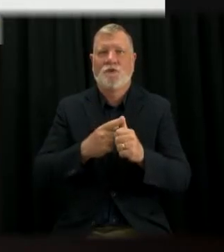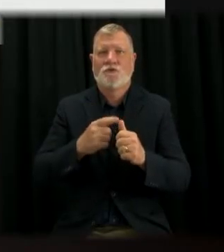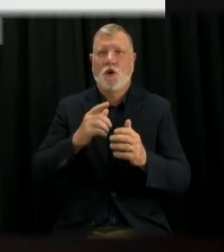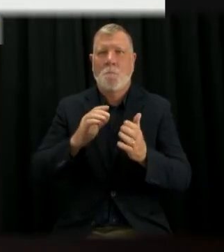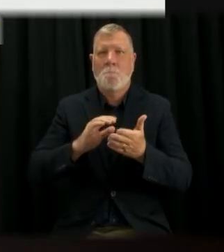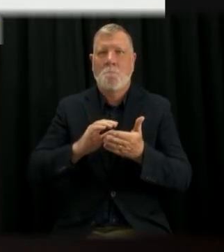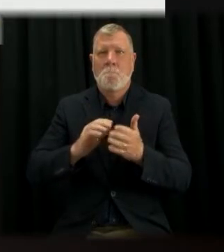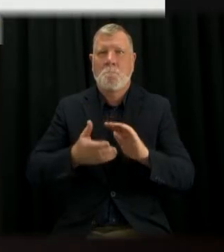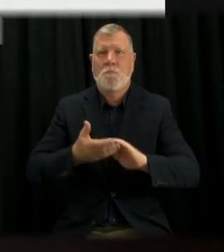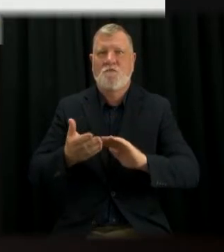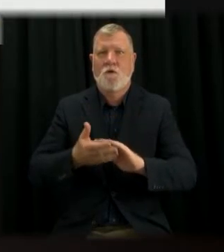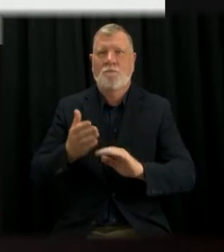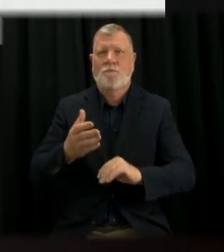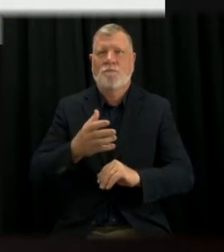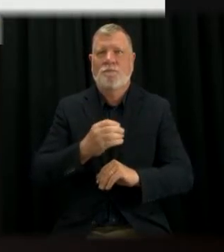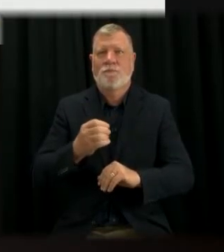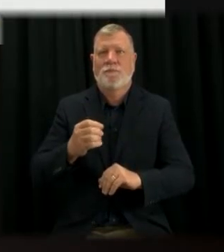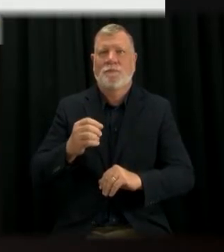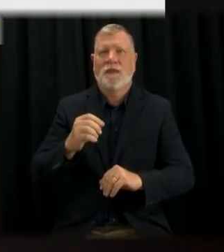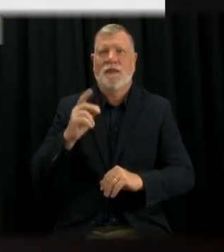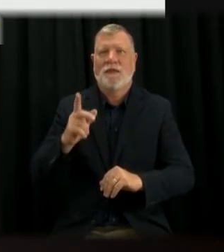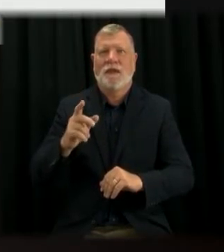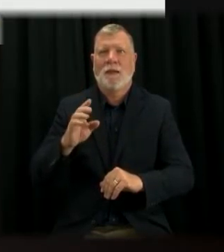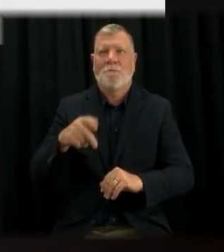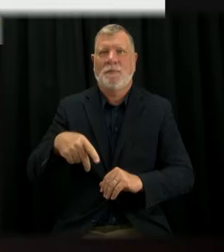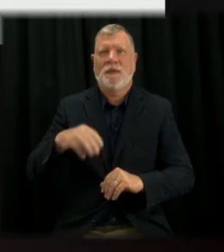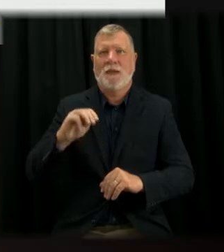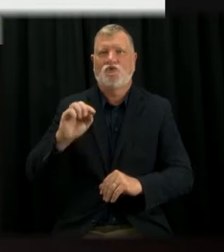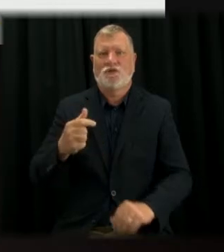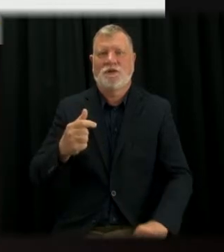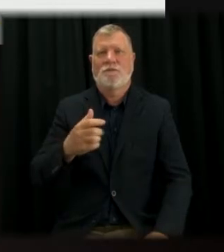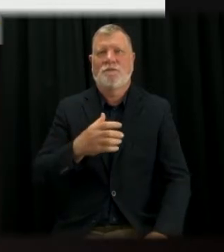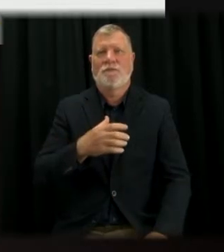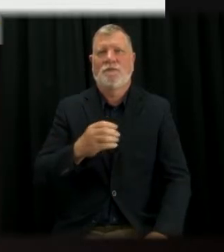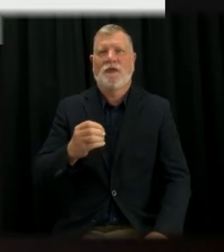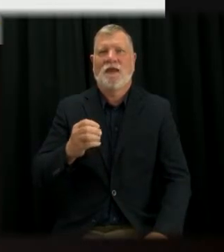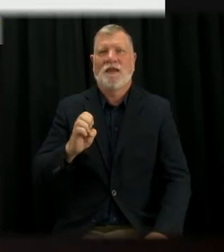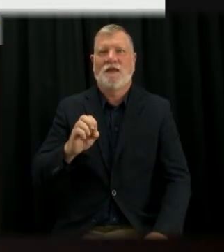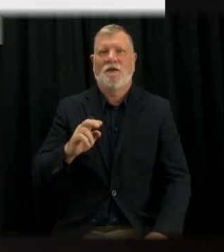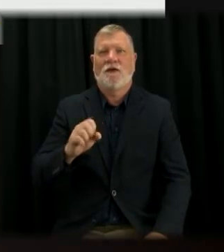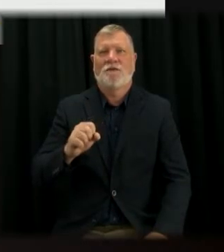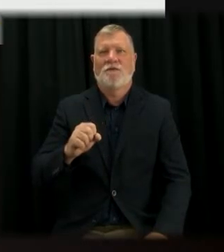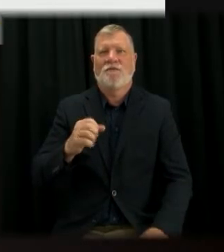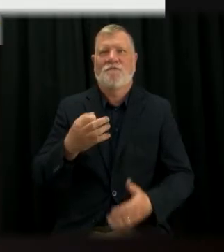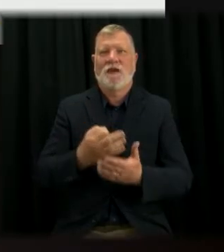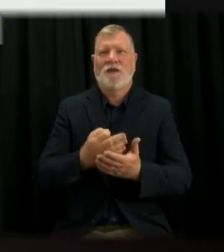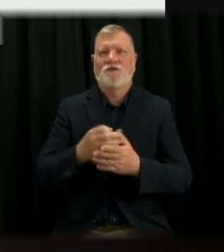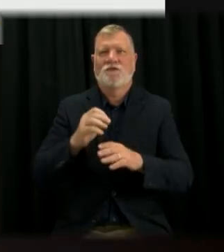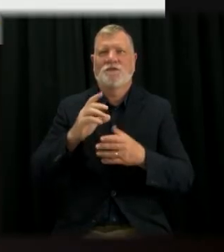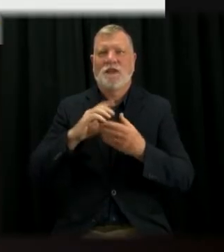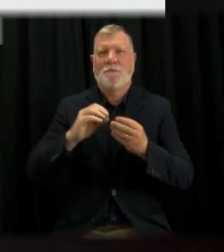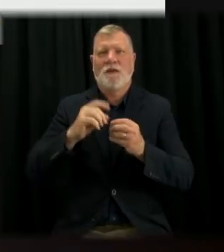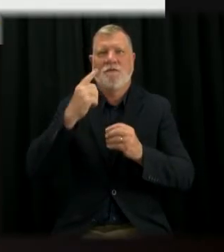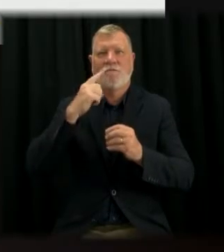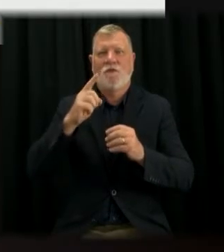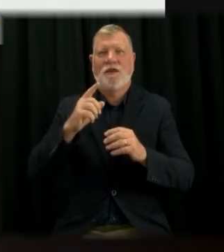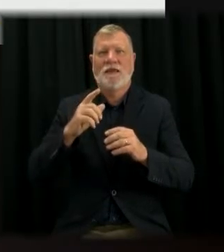y es la primera vez que la auditoría se va a hacer por KPMG y estos